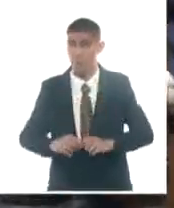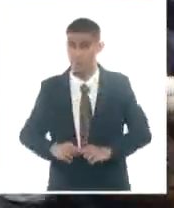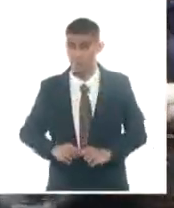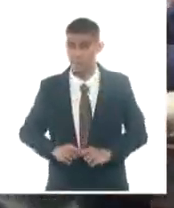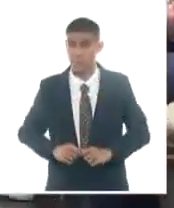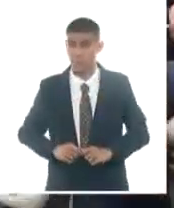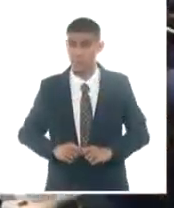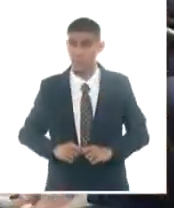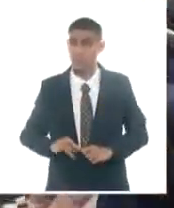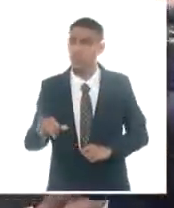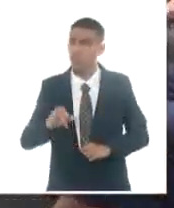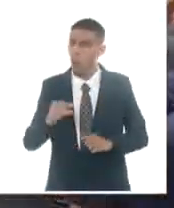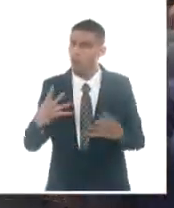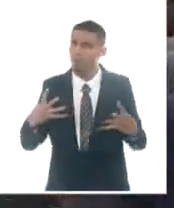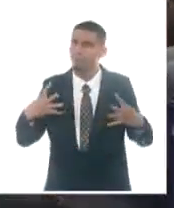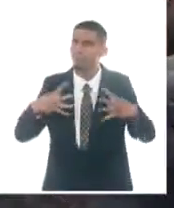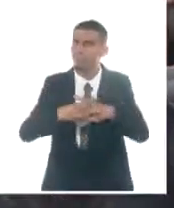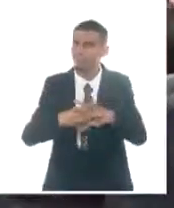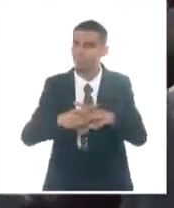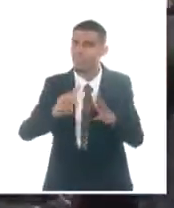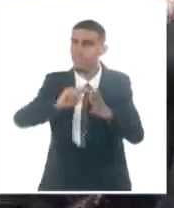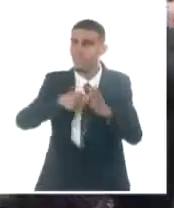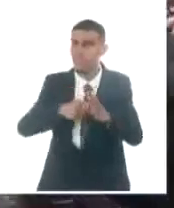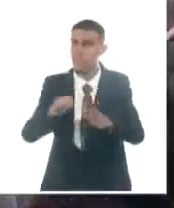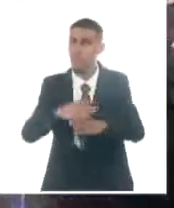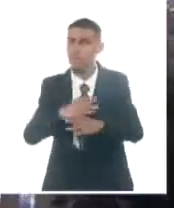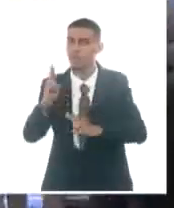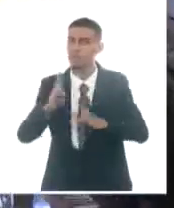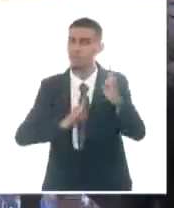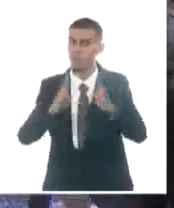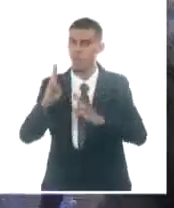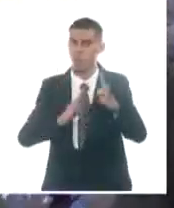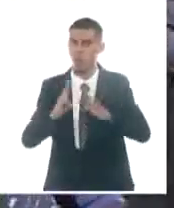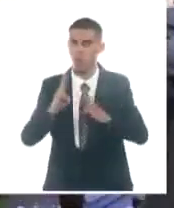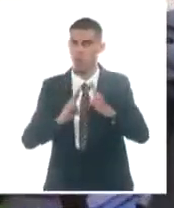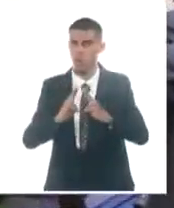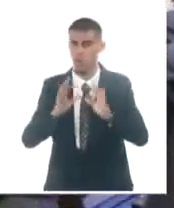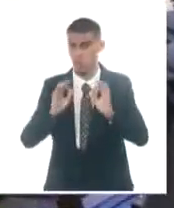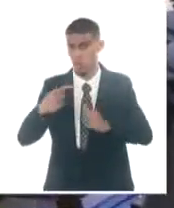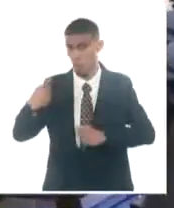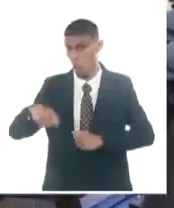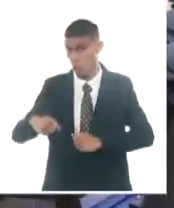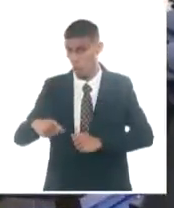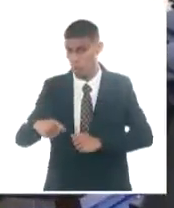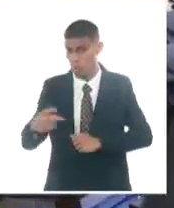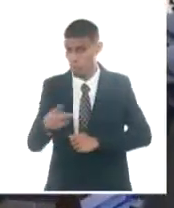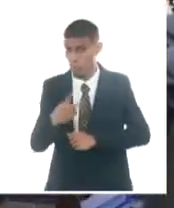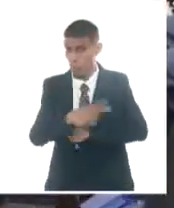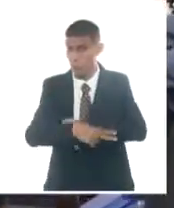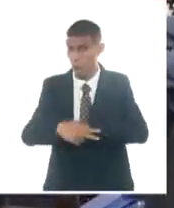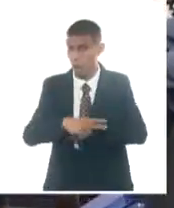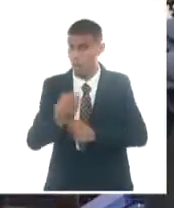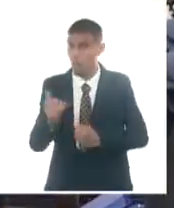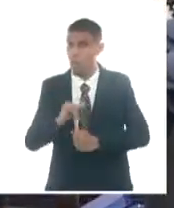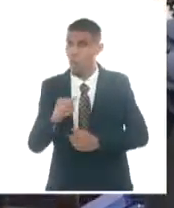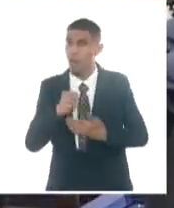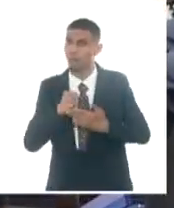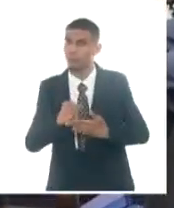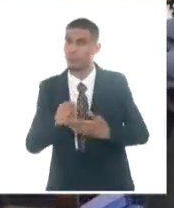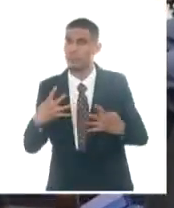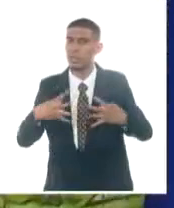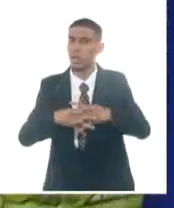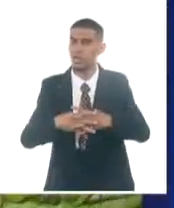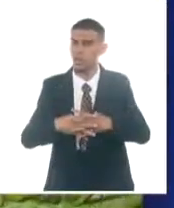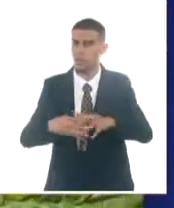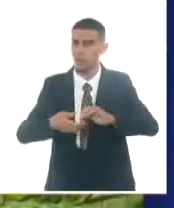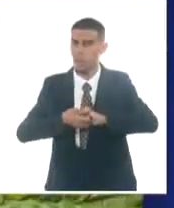legislativos, también amplíen sus intercambios para apoyar toda esta relación de amistad y de